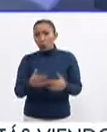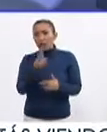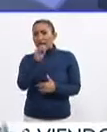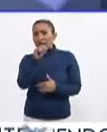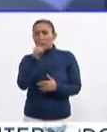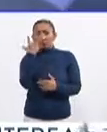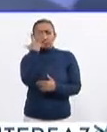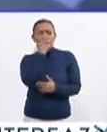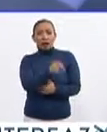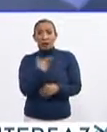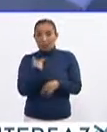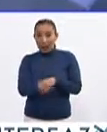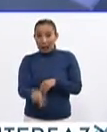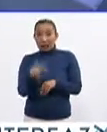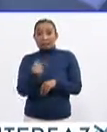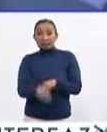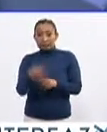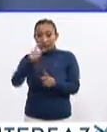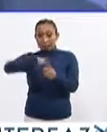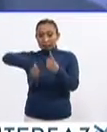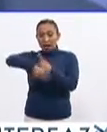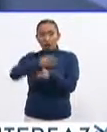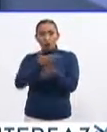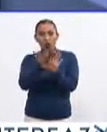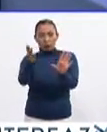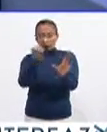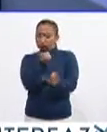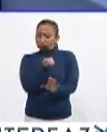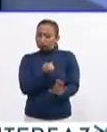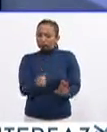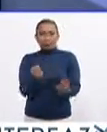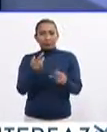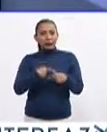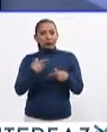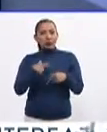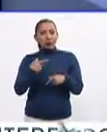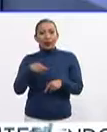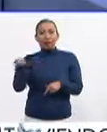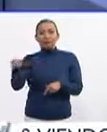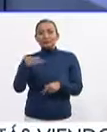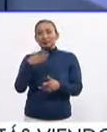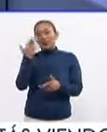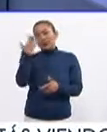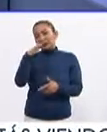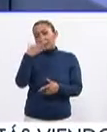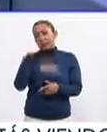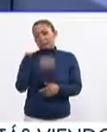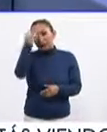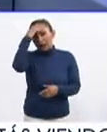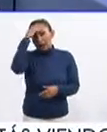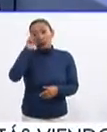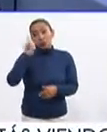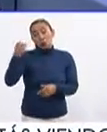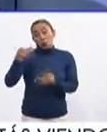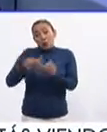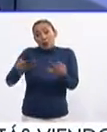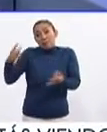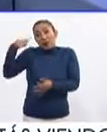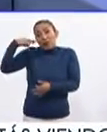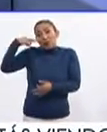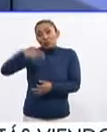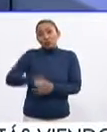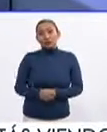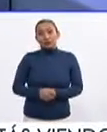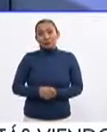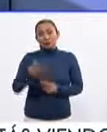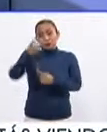ritual hermosísimo, peligroso, que se requiere de gran maestría por parte de estas personas, pero bueno, pues allá de tu tierra, ¿no? De Veracruz,